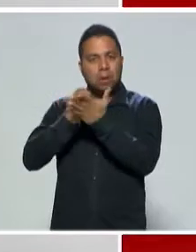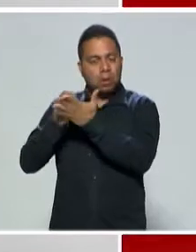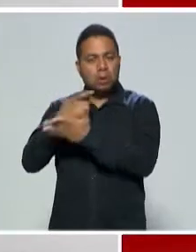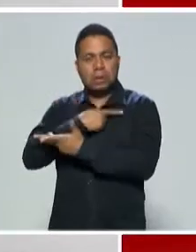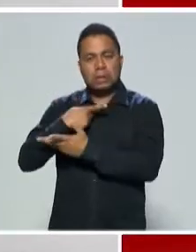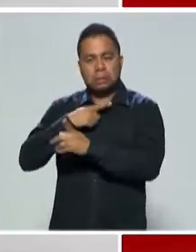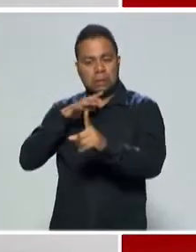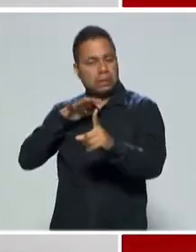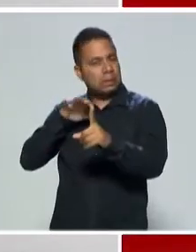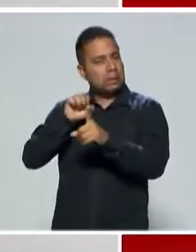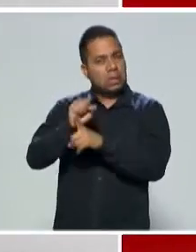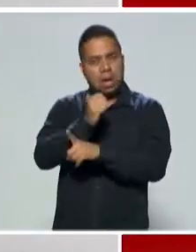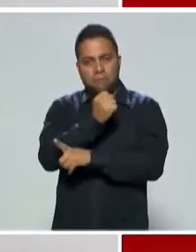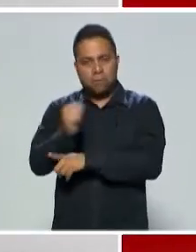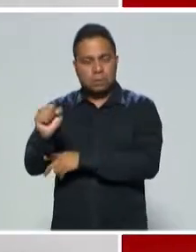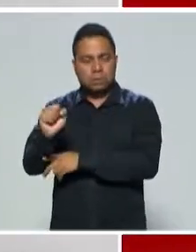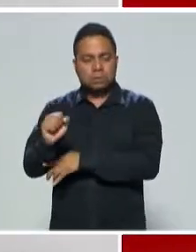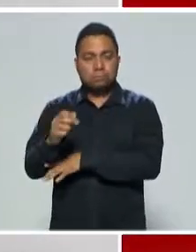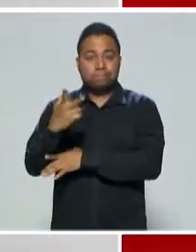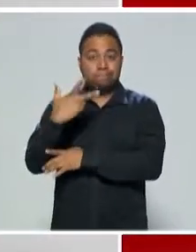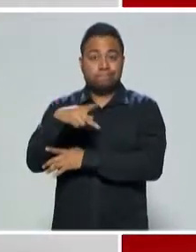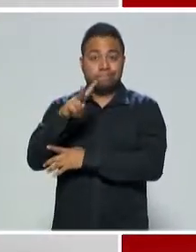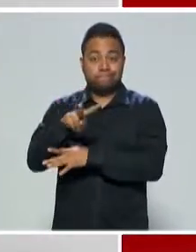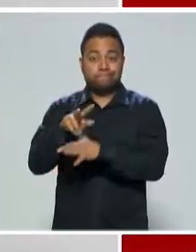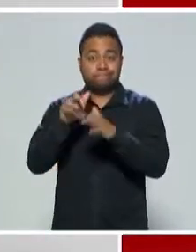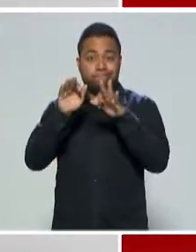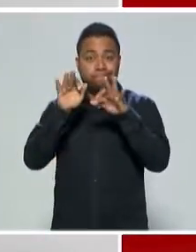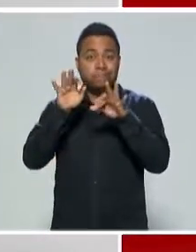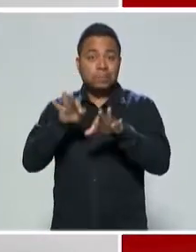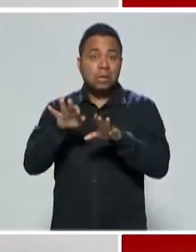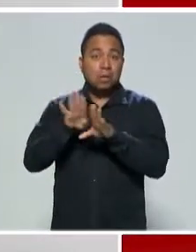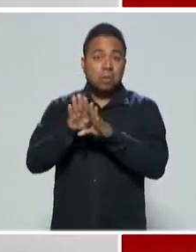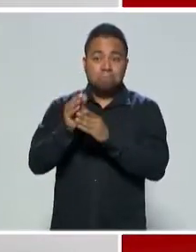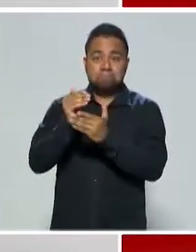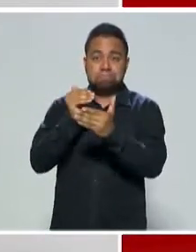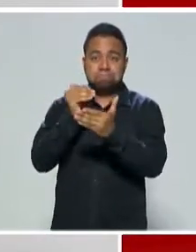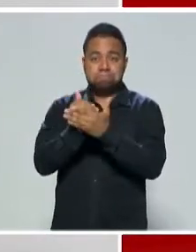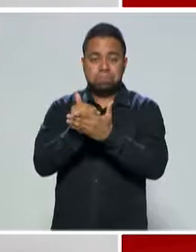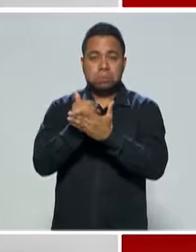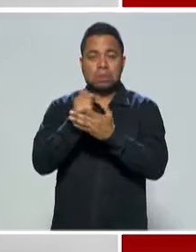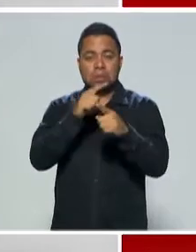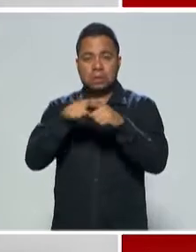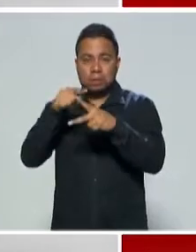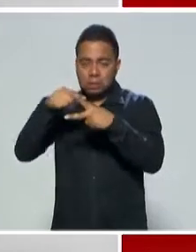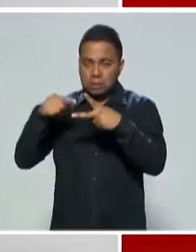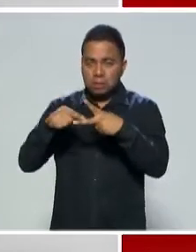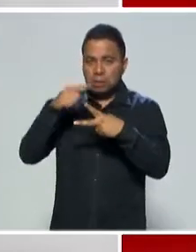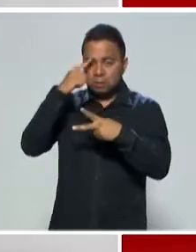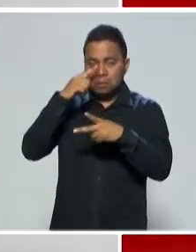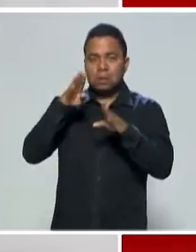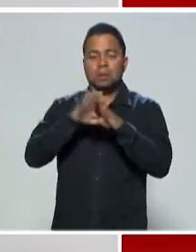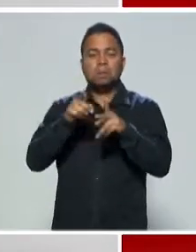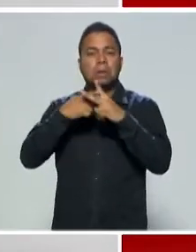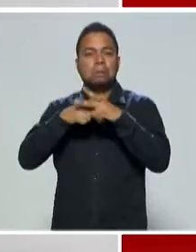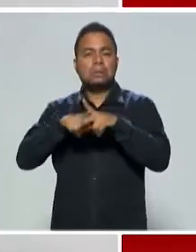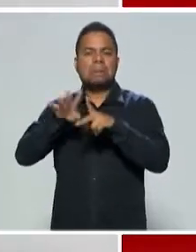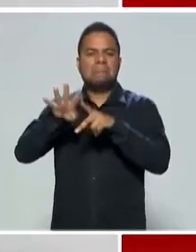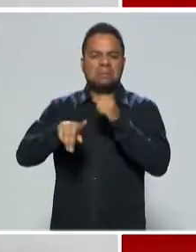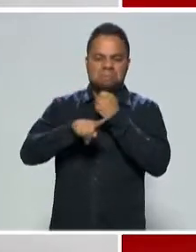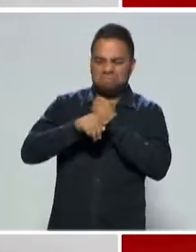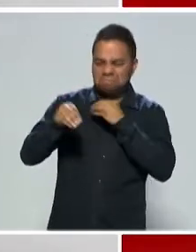desean alcanzar desafortunadamente en el corto plazo estas variables parecen entrar en conflicto